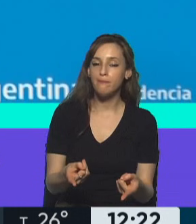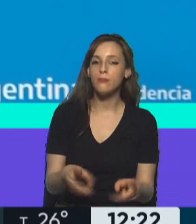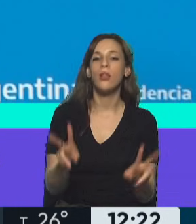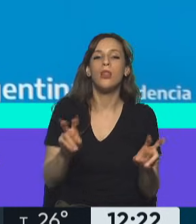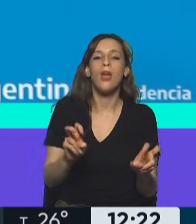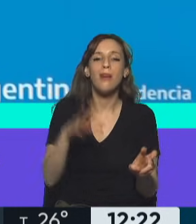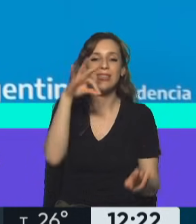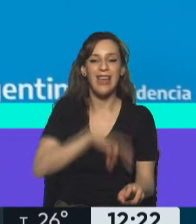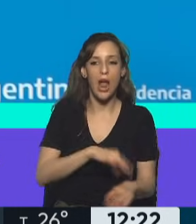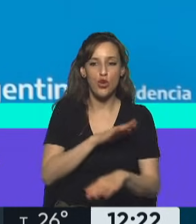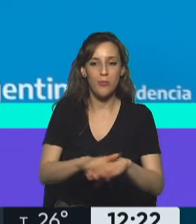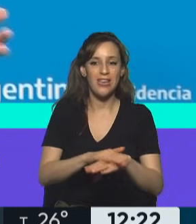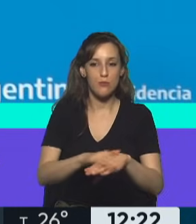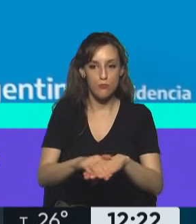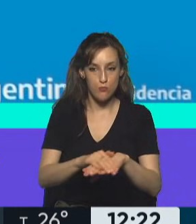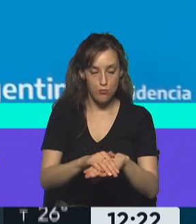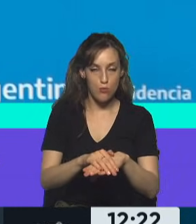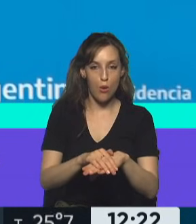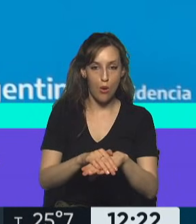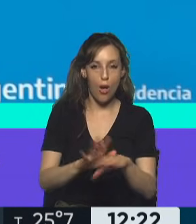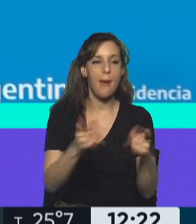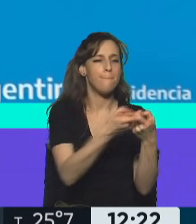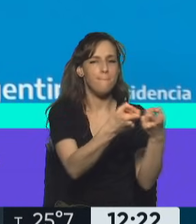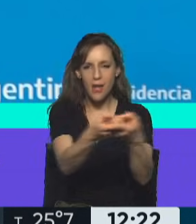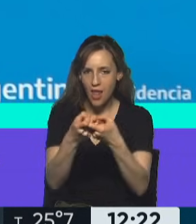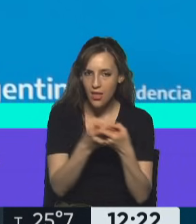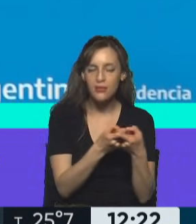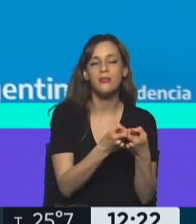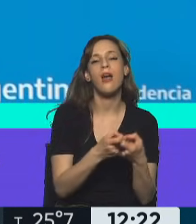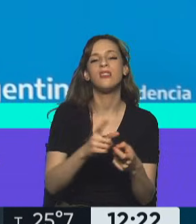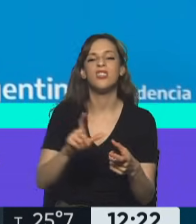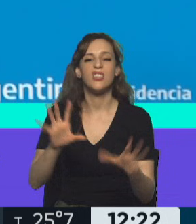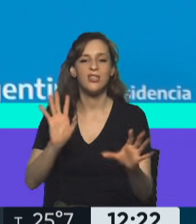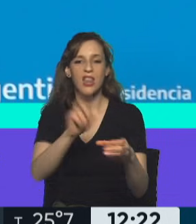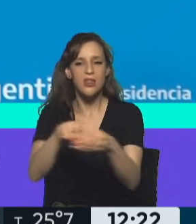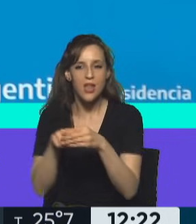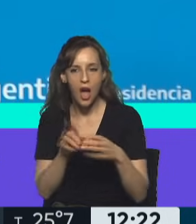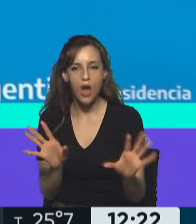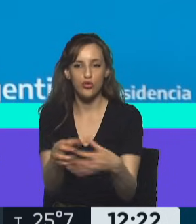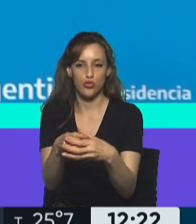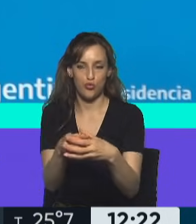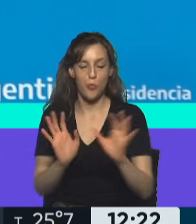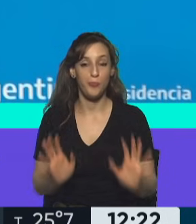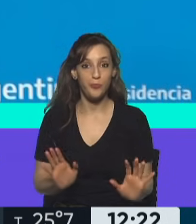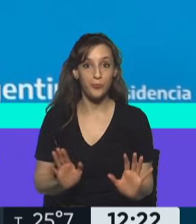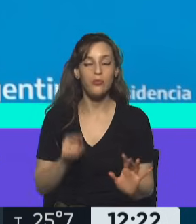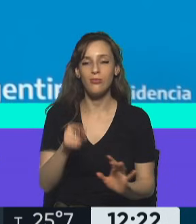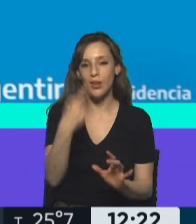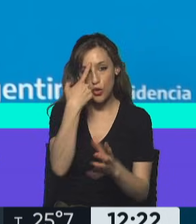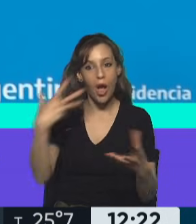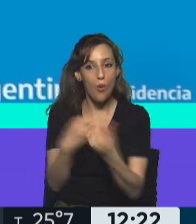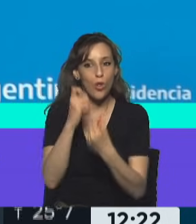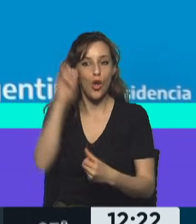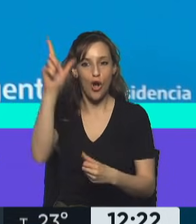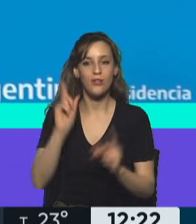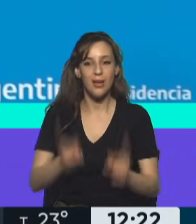del salario mínimo vital y móvil con empresas y con sindicatos, y son todos acuerdos que se están llevando adelante y que también se traducen en el Congreso,